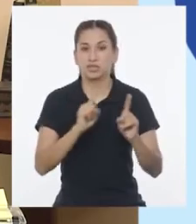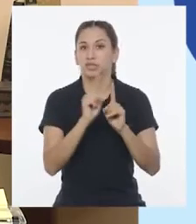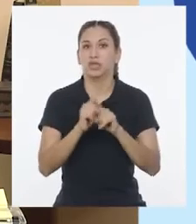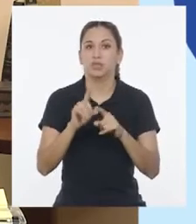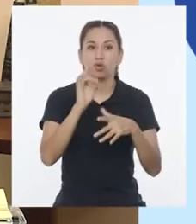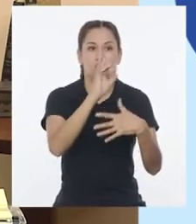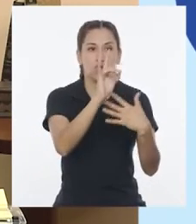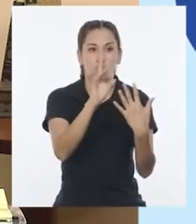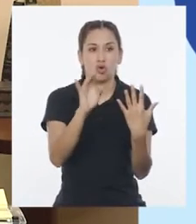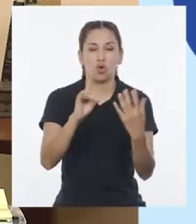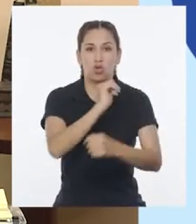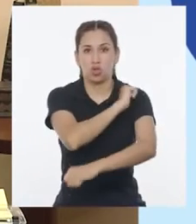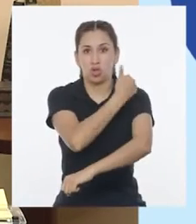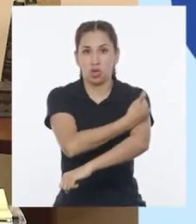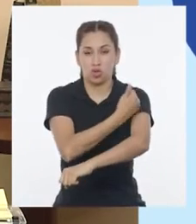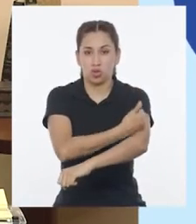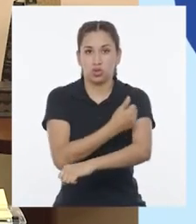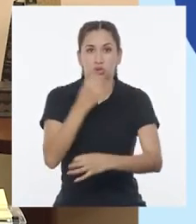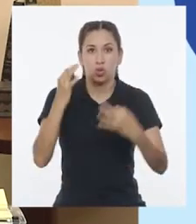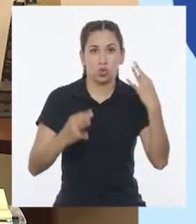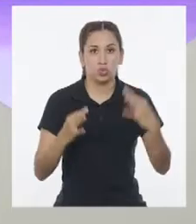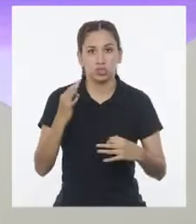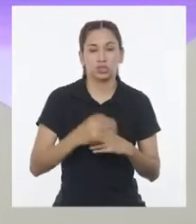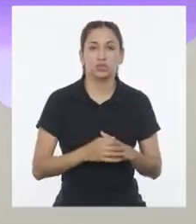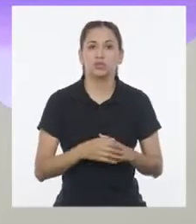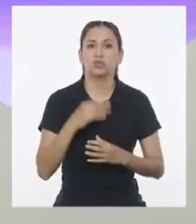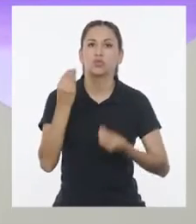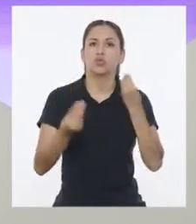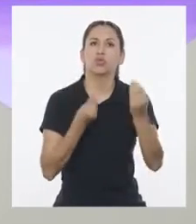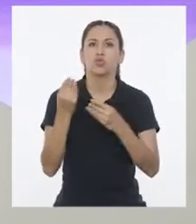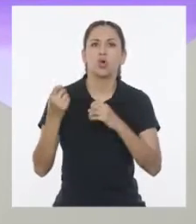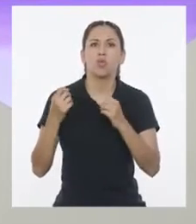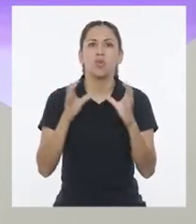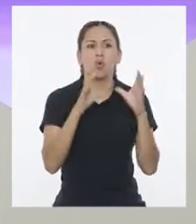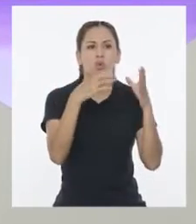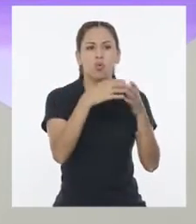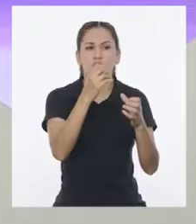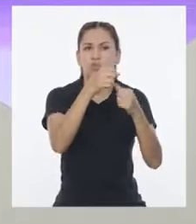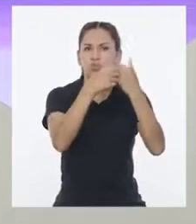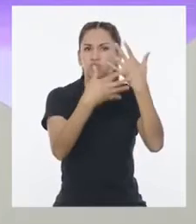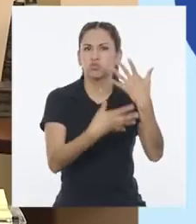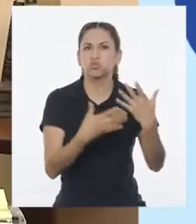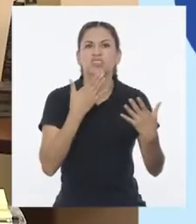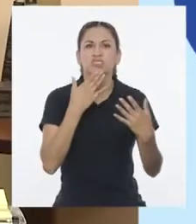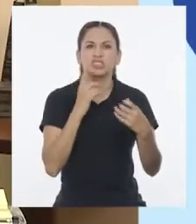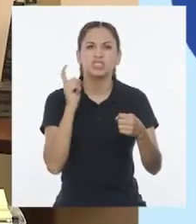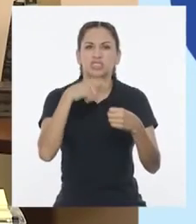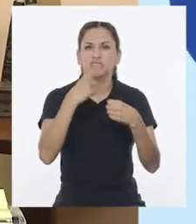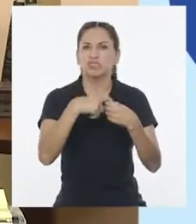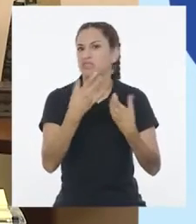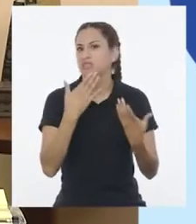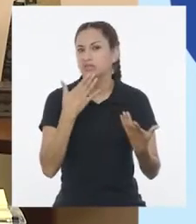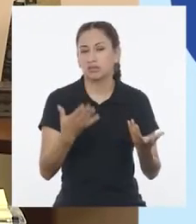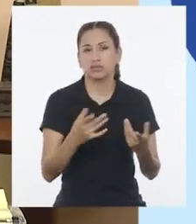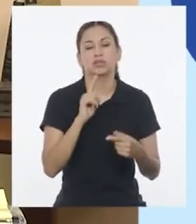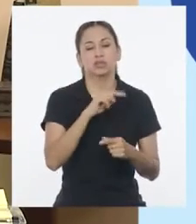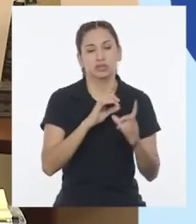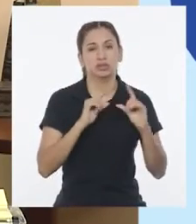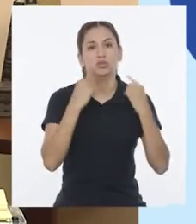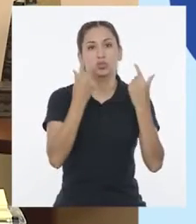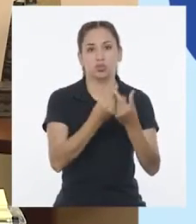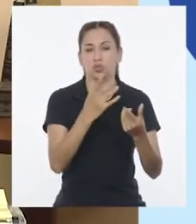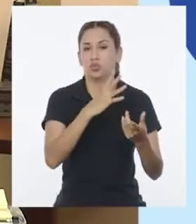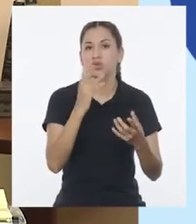y con las demás instancias del Poder Judicial. ¿Y cómo están organizadas las rondas? Las rondas están